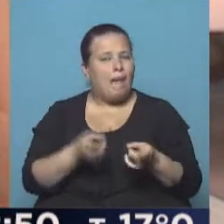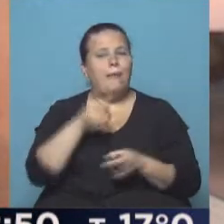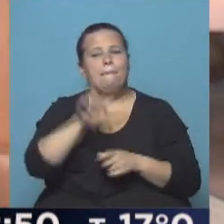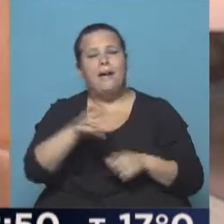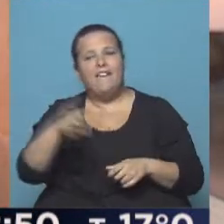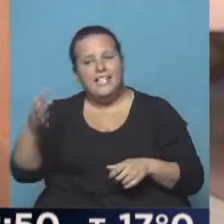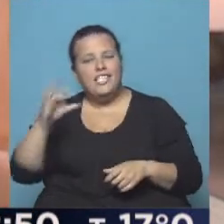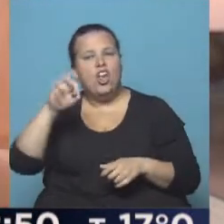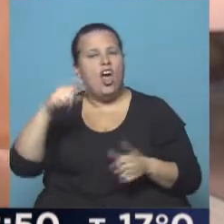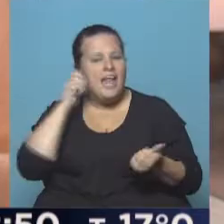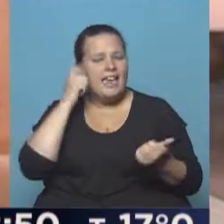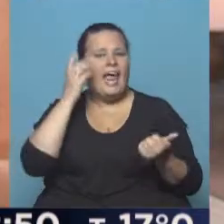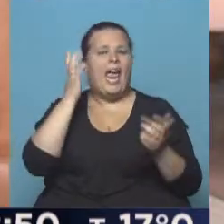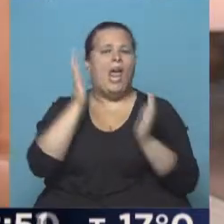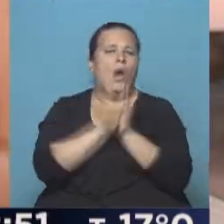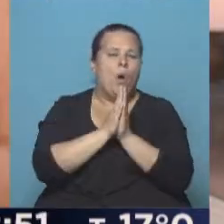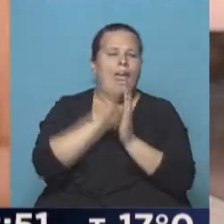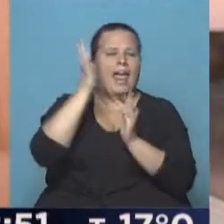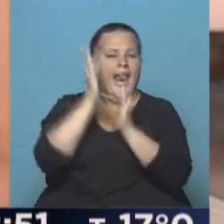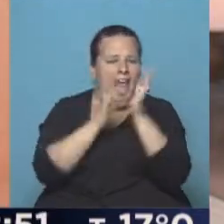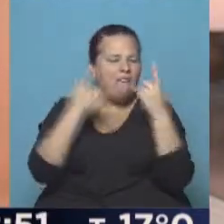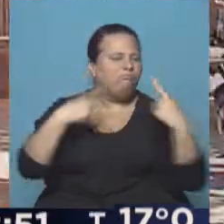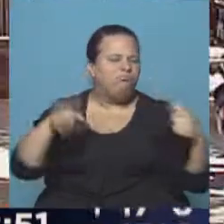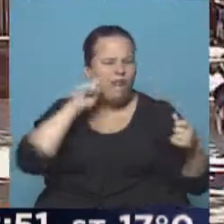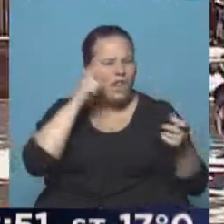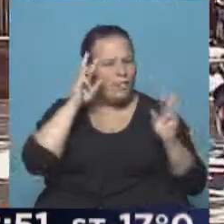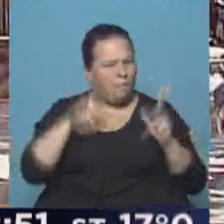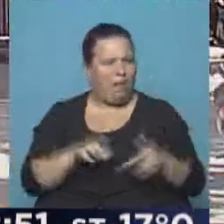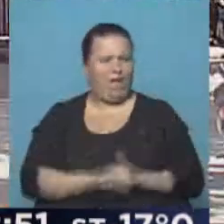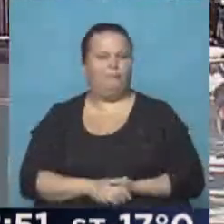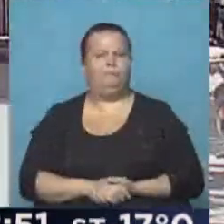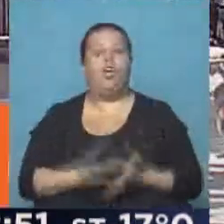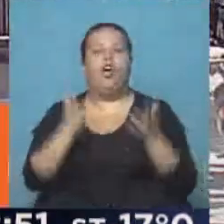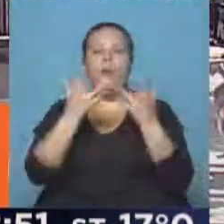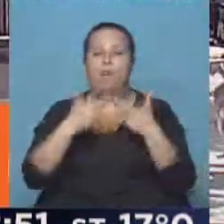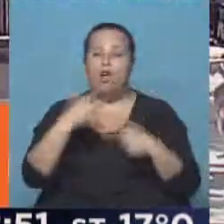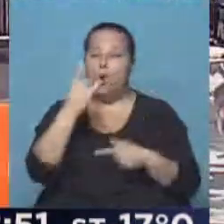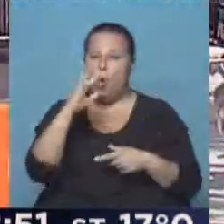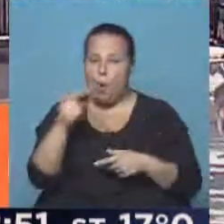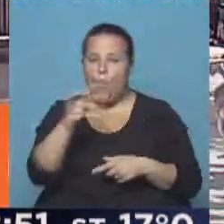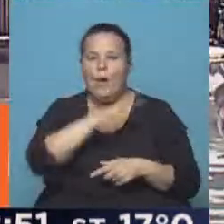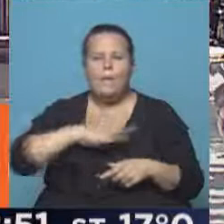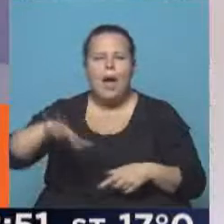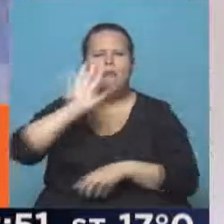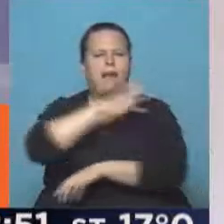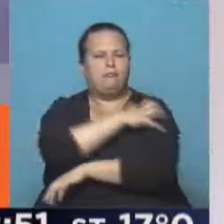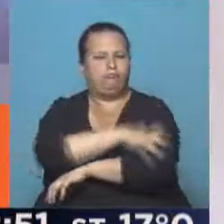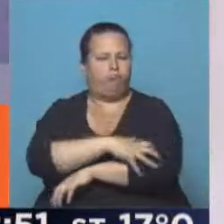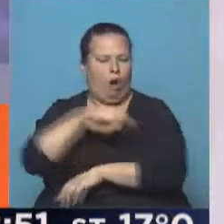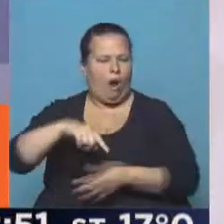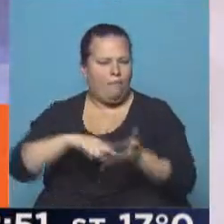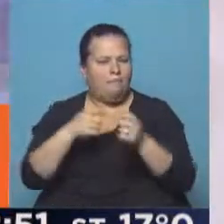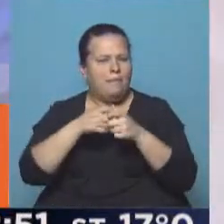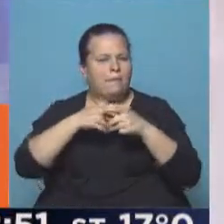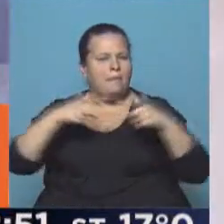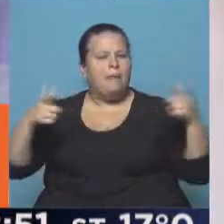vecinos, ONGs, parroquias. Gran iniciativa. Mira. El proyecto de la UBA para uno de los barrios más vulnerables de la ciudad crece